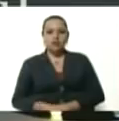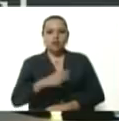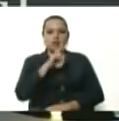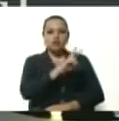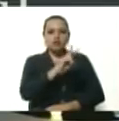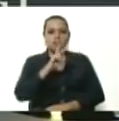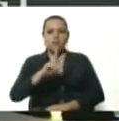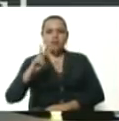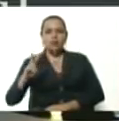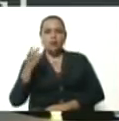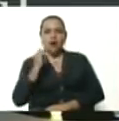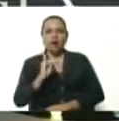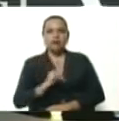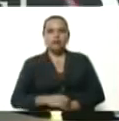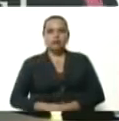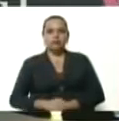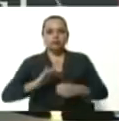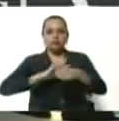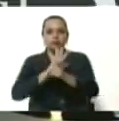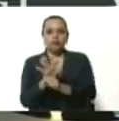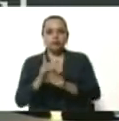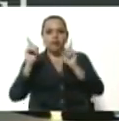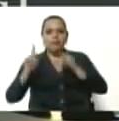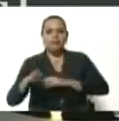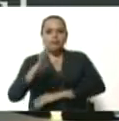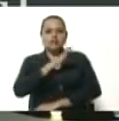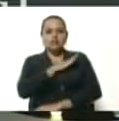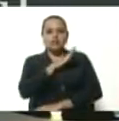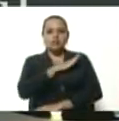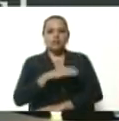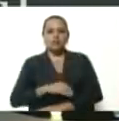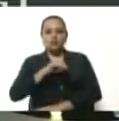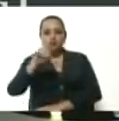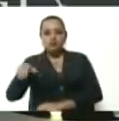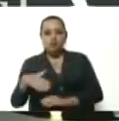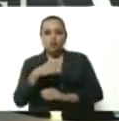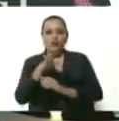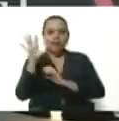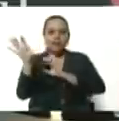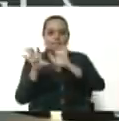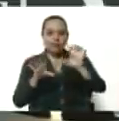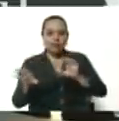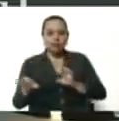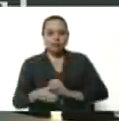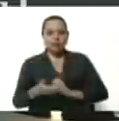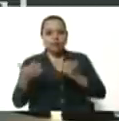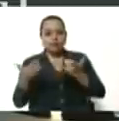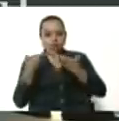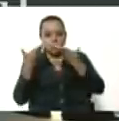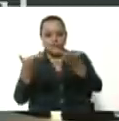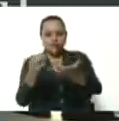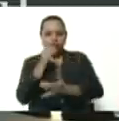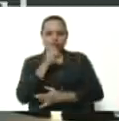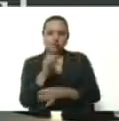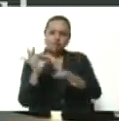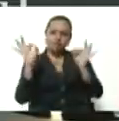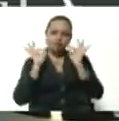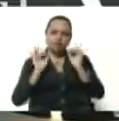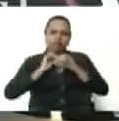222 casos actualizados. Y tenemos en todos los estados, ya le voy a dar la información con